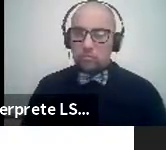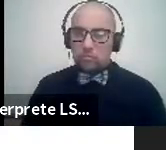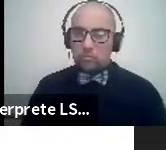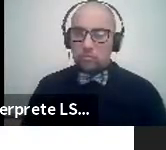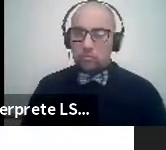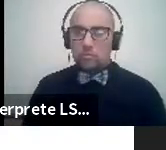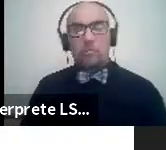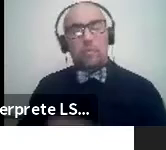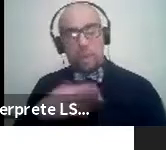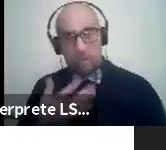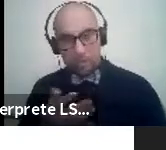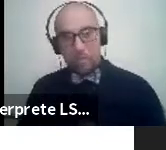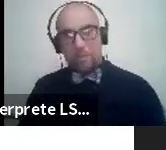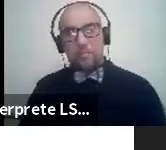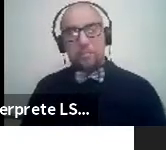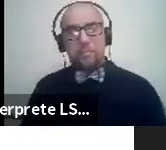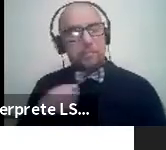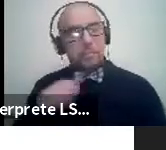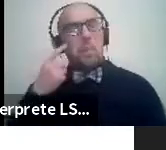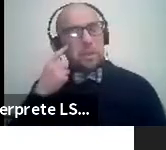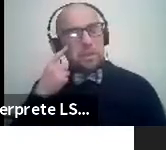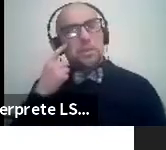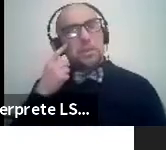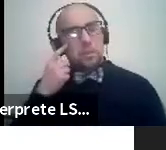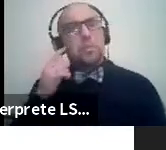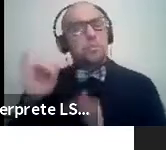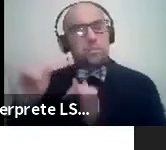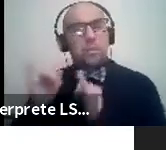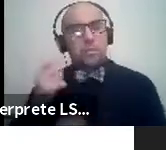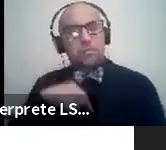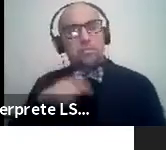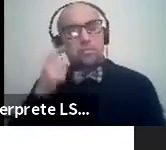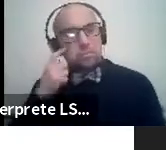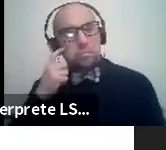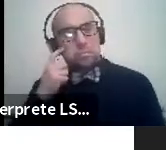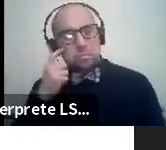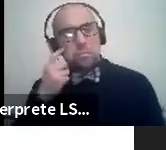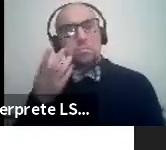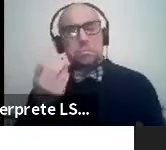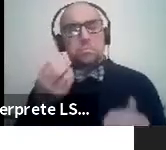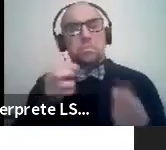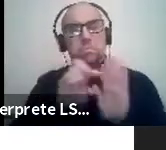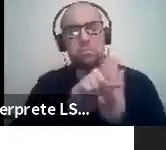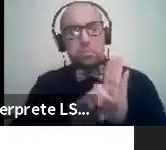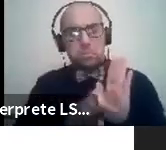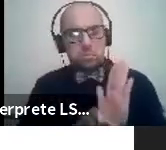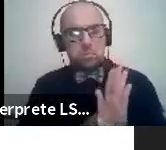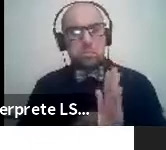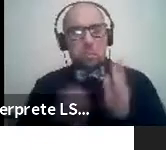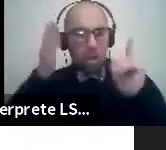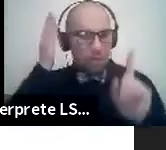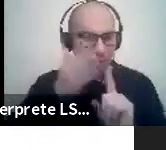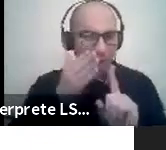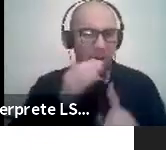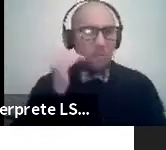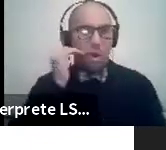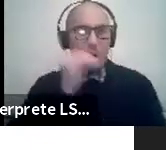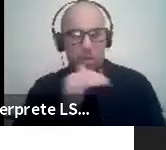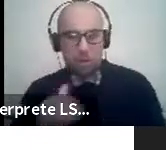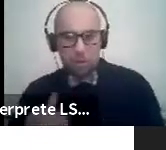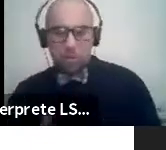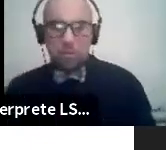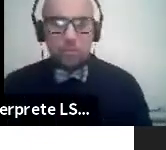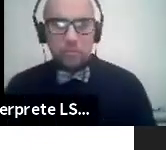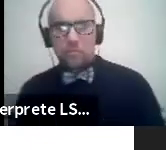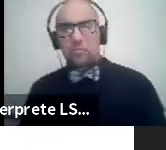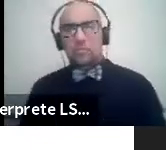Con estos datos en mente, sabíamos que nuestro proyecto tenía que centrarse en la etapa parvularia, no